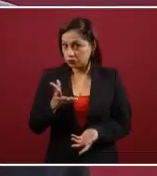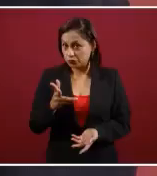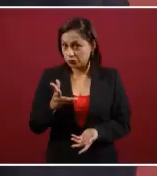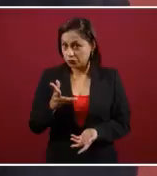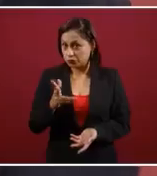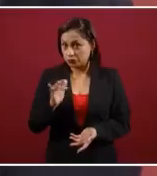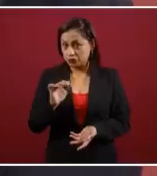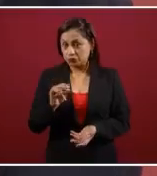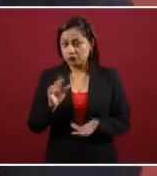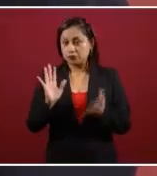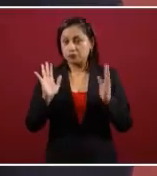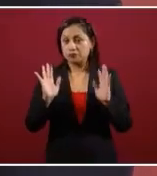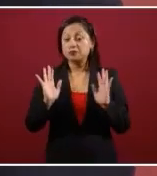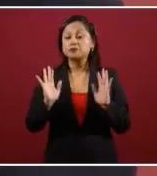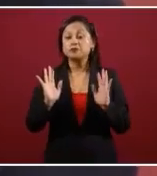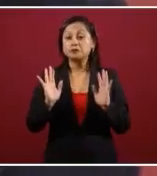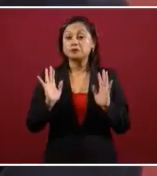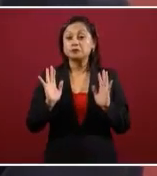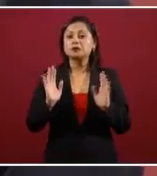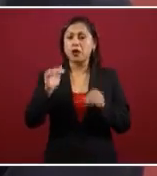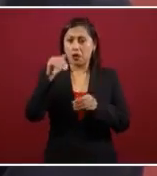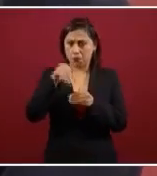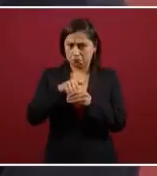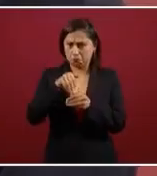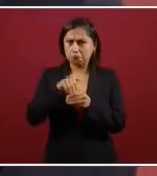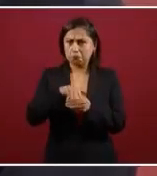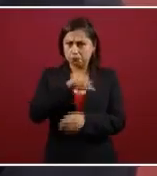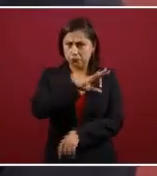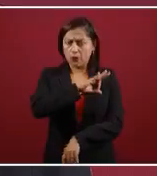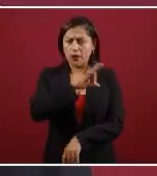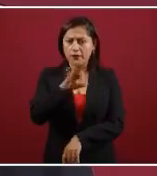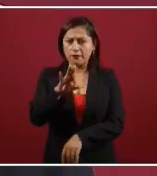Sí se puede hacer ahorros